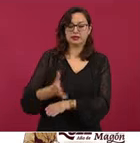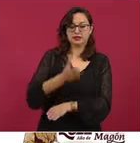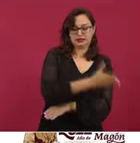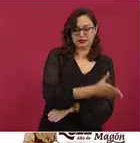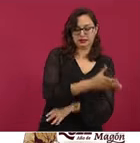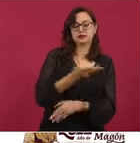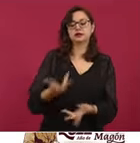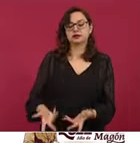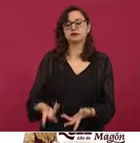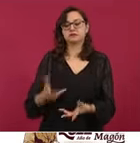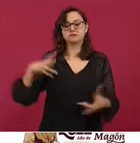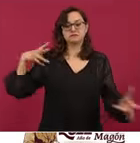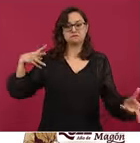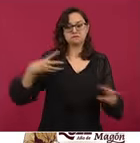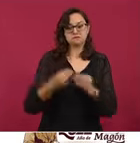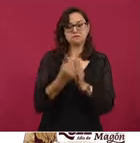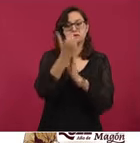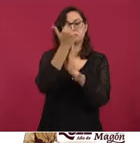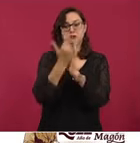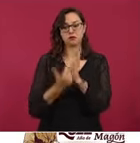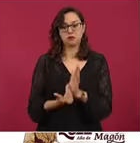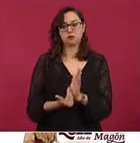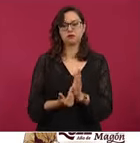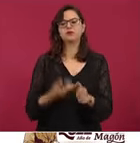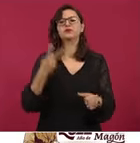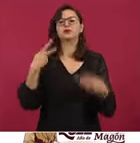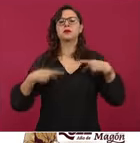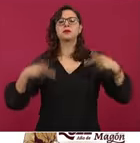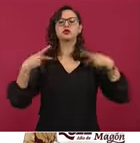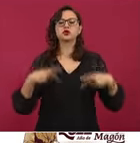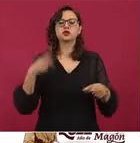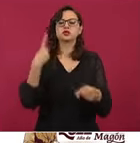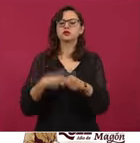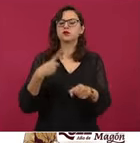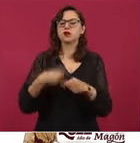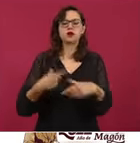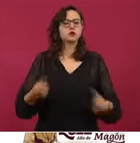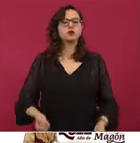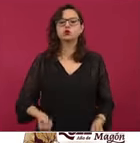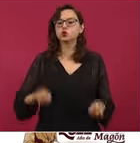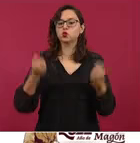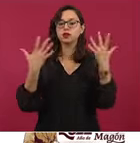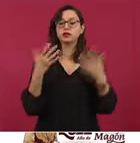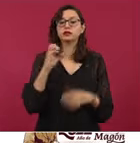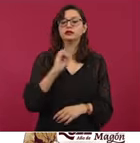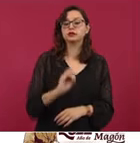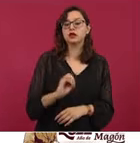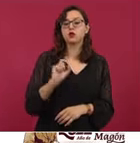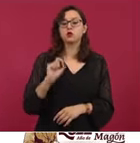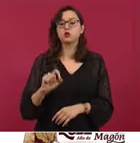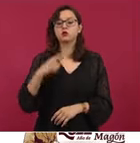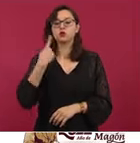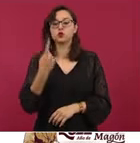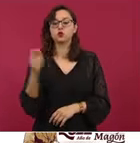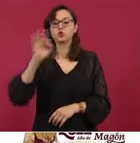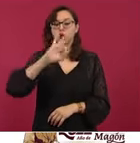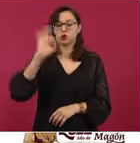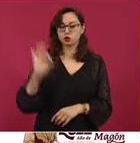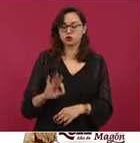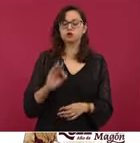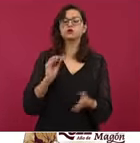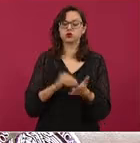estos descensos. Solamente 0.1% de los casos registrados son los casos activos, son las personas que en este